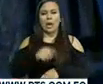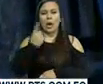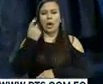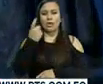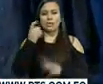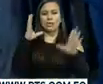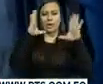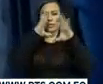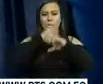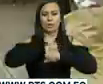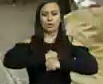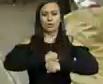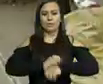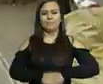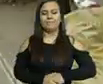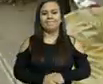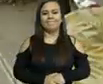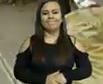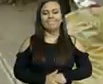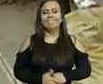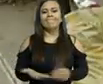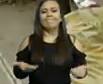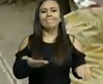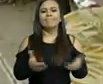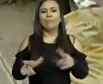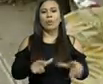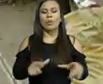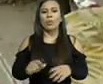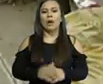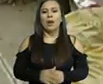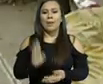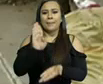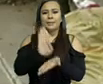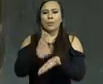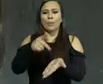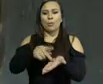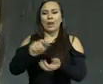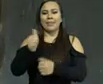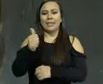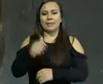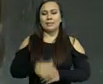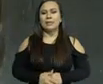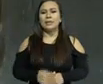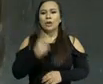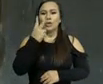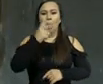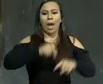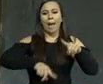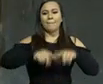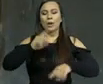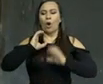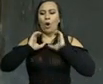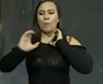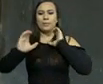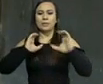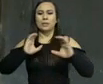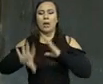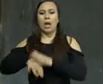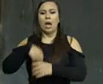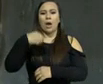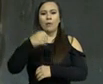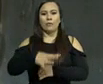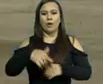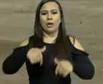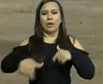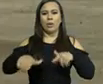con 30 minutos esta vez en el bloque 10 7 bastión popular dos amigos conversaban en los exteriores de